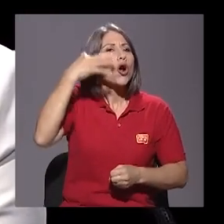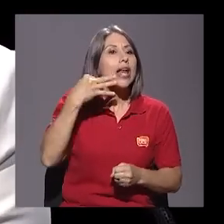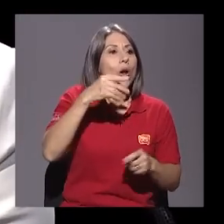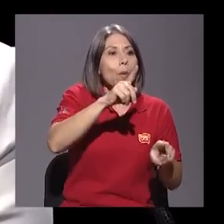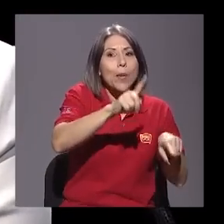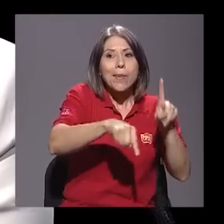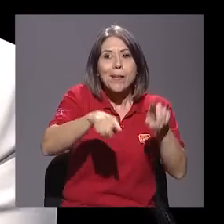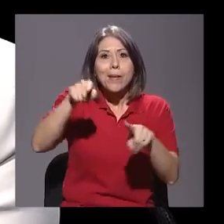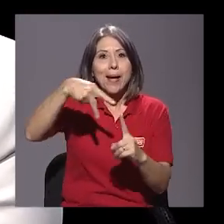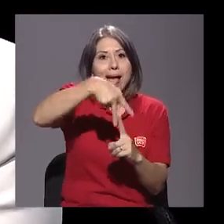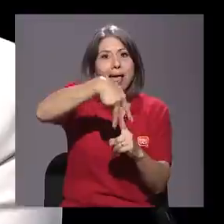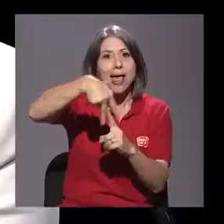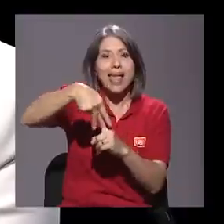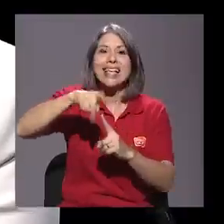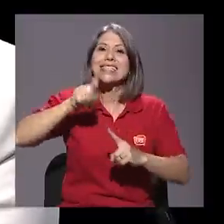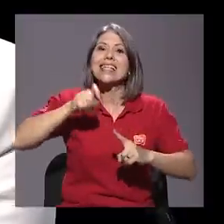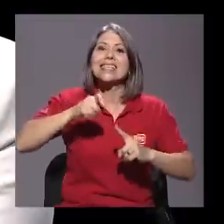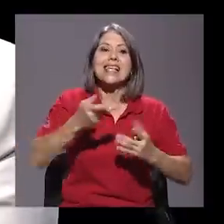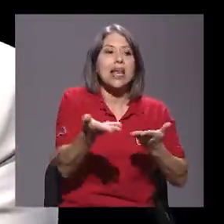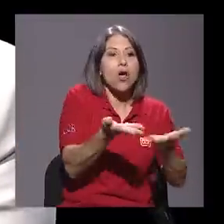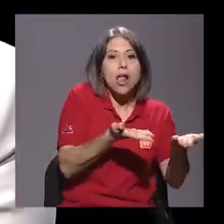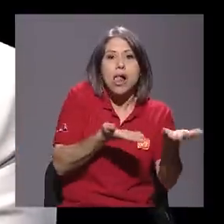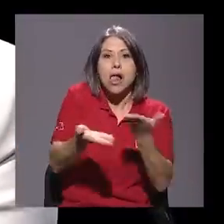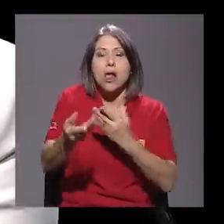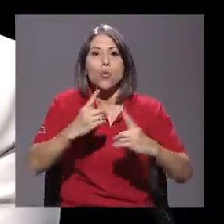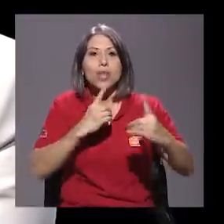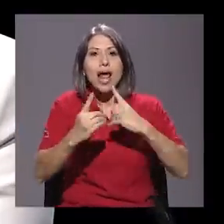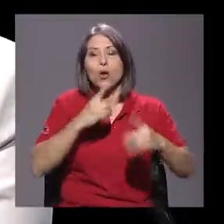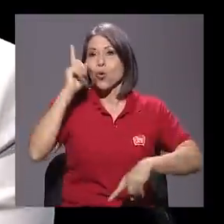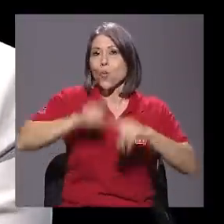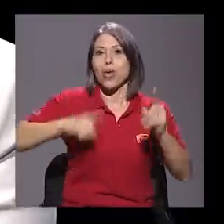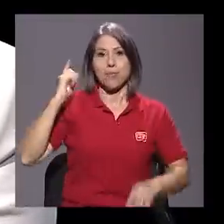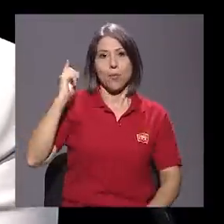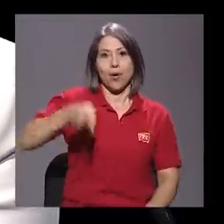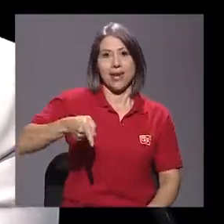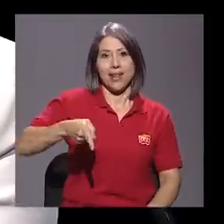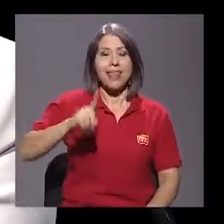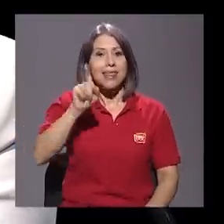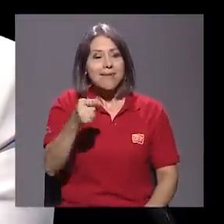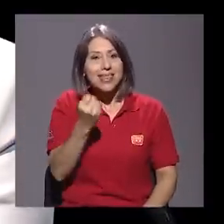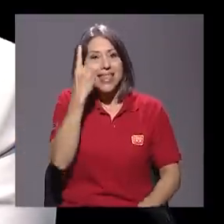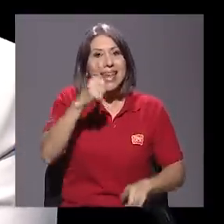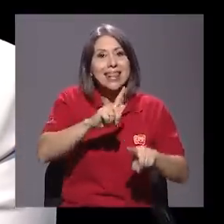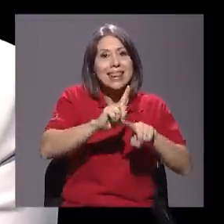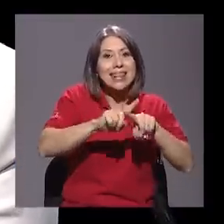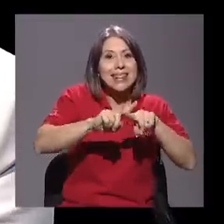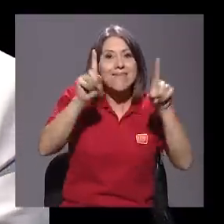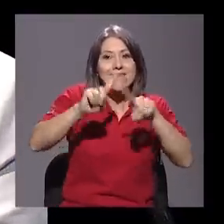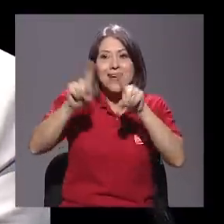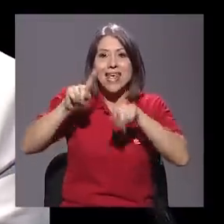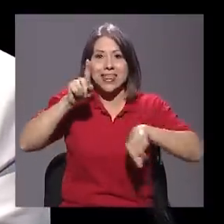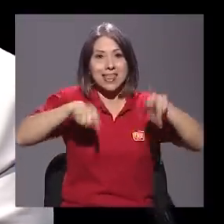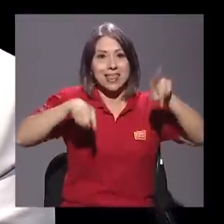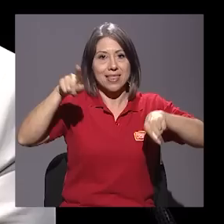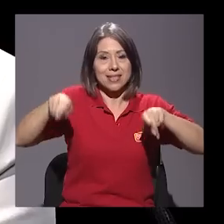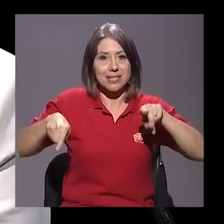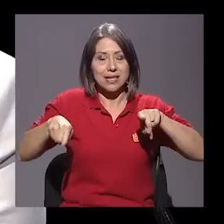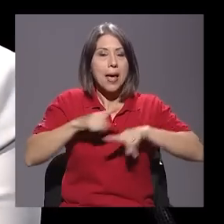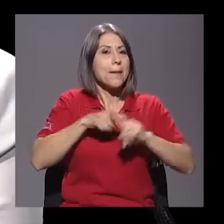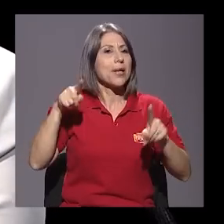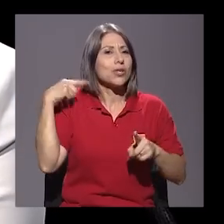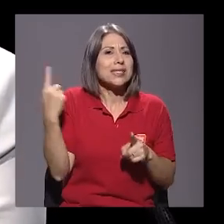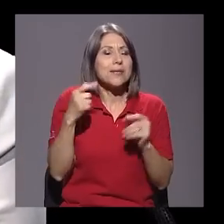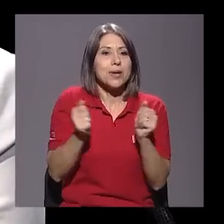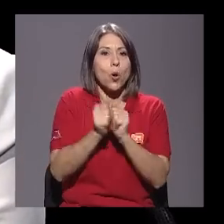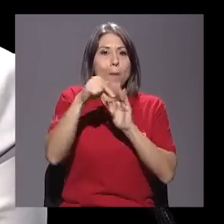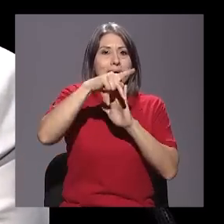un diálogo con el sector cooperativo. No se puede imponer. Hay que entender las diferentes condiciones. Pero además, siempre creo yo tiene que partir